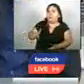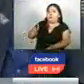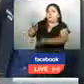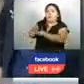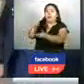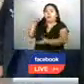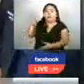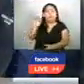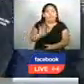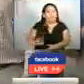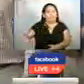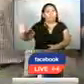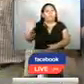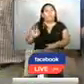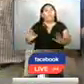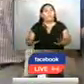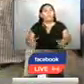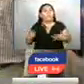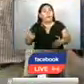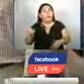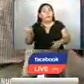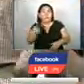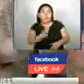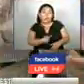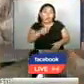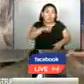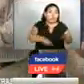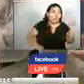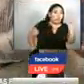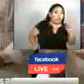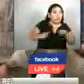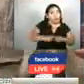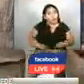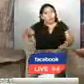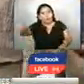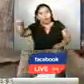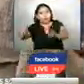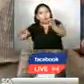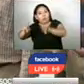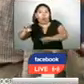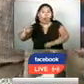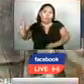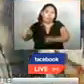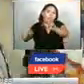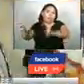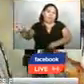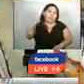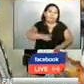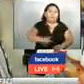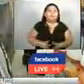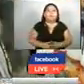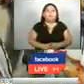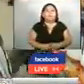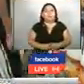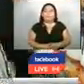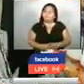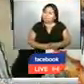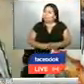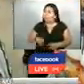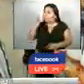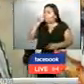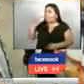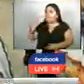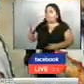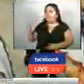punto estratégico para quienes viajan de San Salvador a Santa Ana y viceversa. Se ve bastante bien,